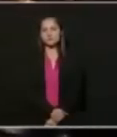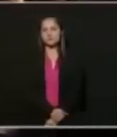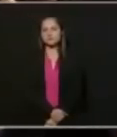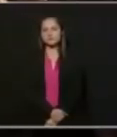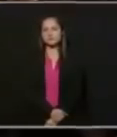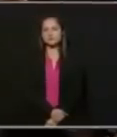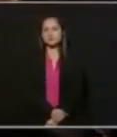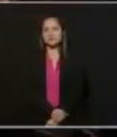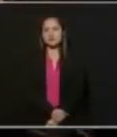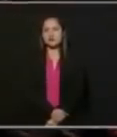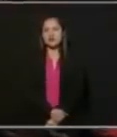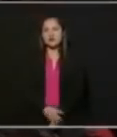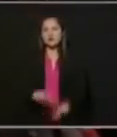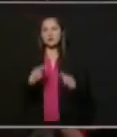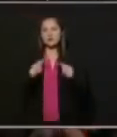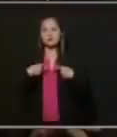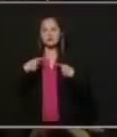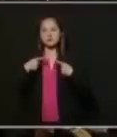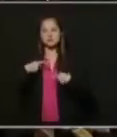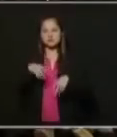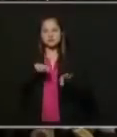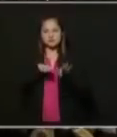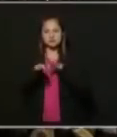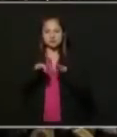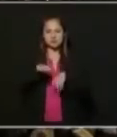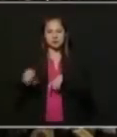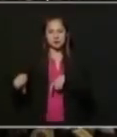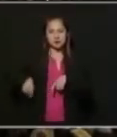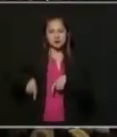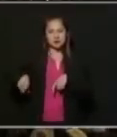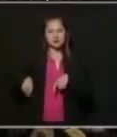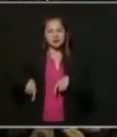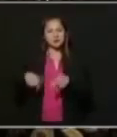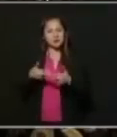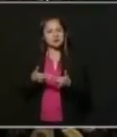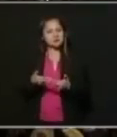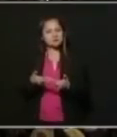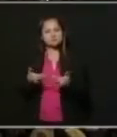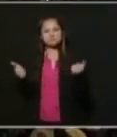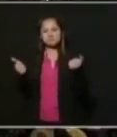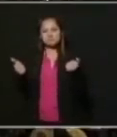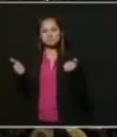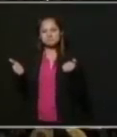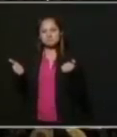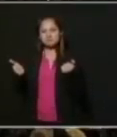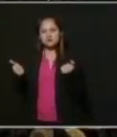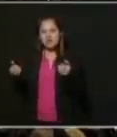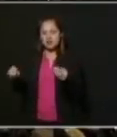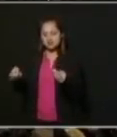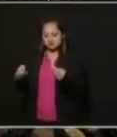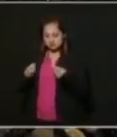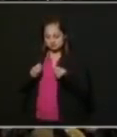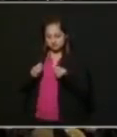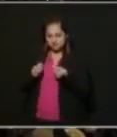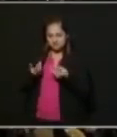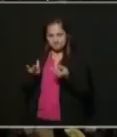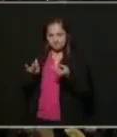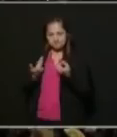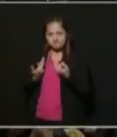Ningún funcionario público podrá recibir regalos cuyo valor